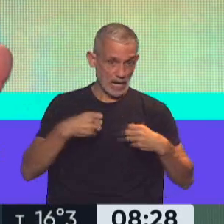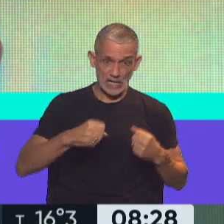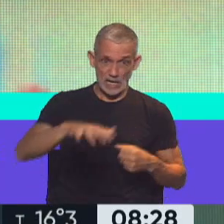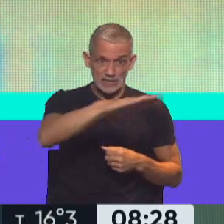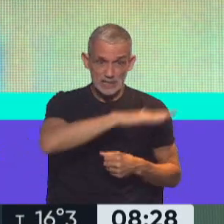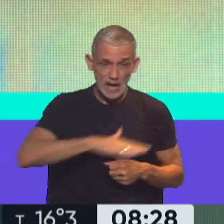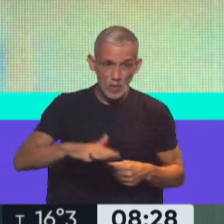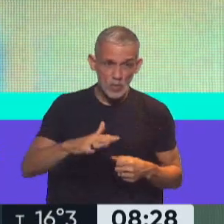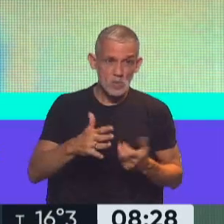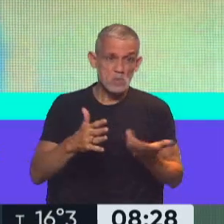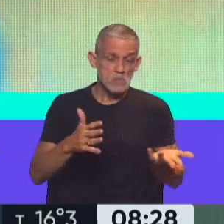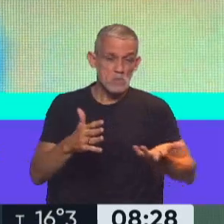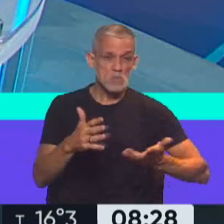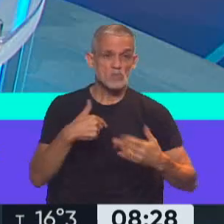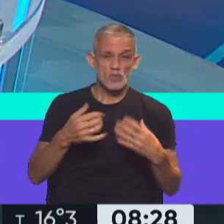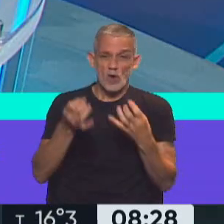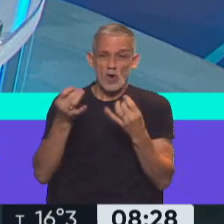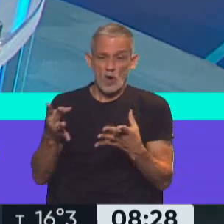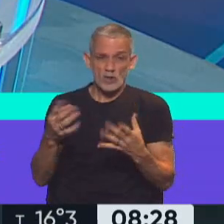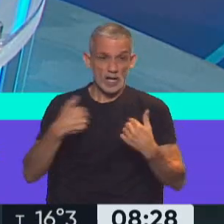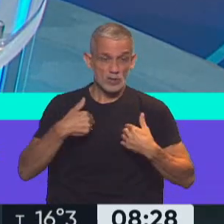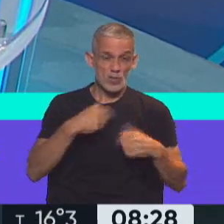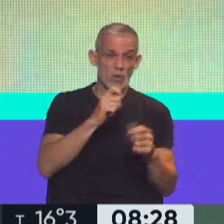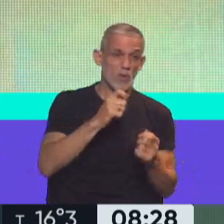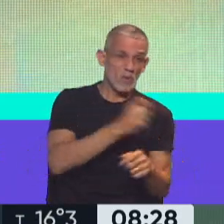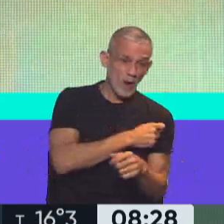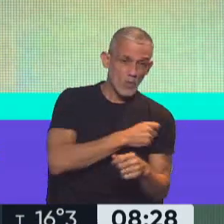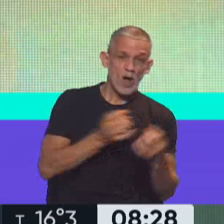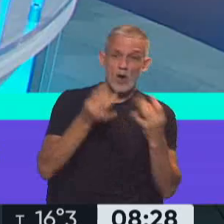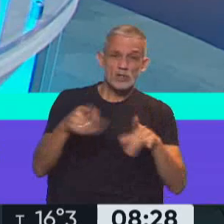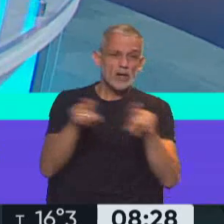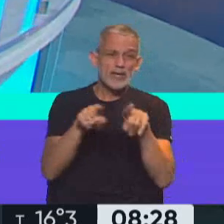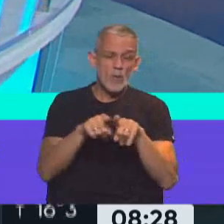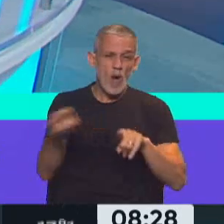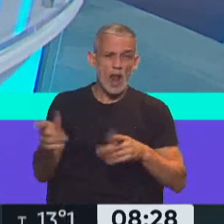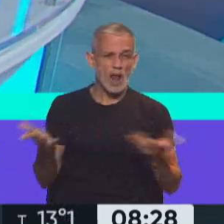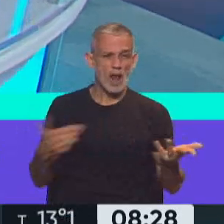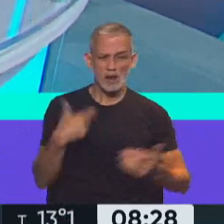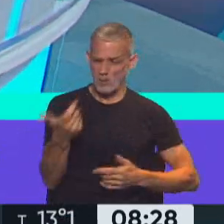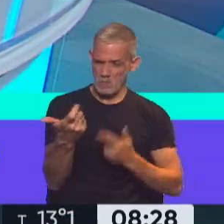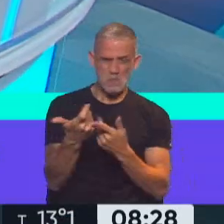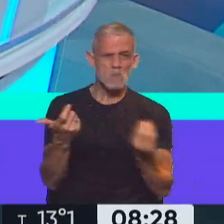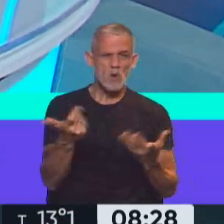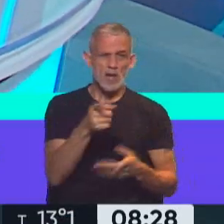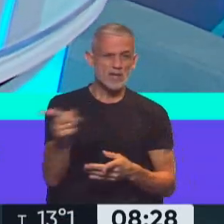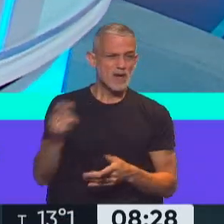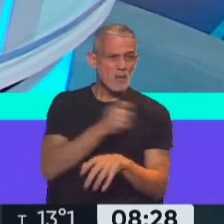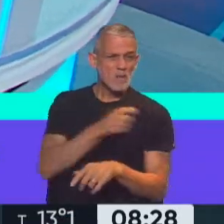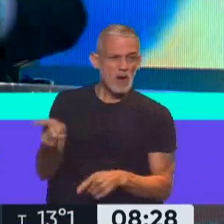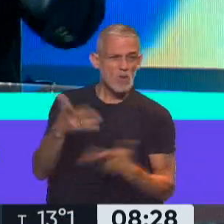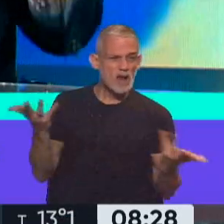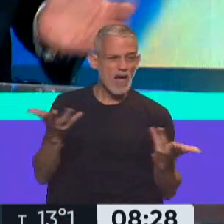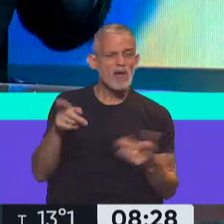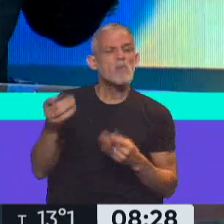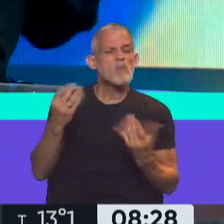sanitaria contagio yo que estoy vacunado como ella hipotéticamente si no lo está? ¿Qué lo